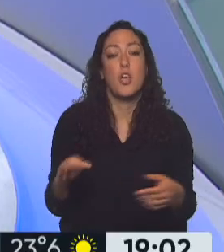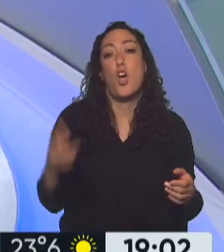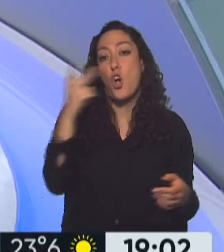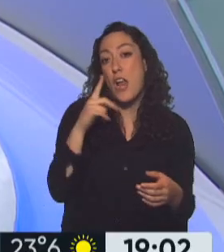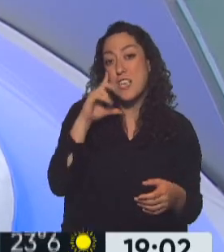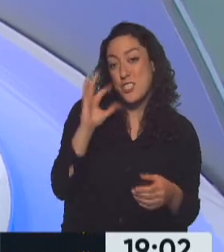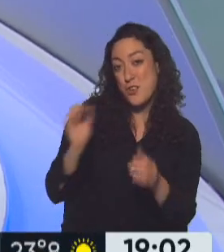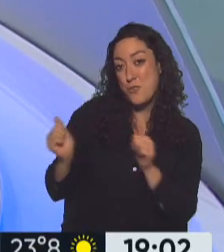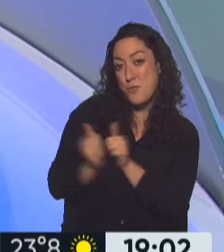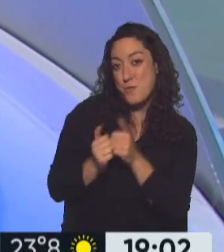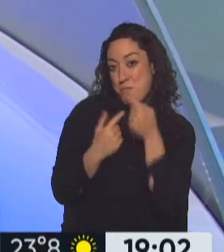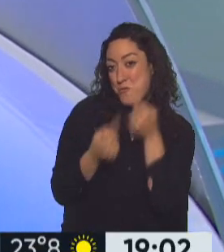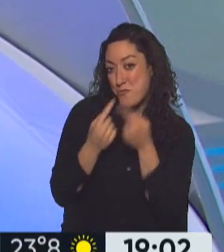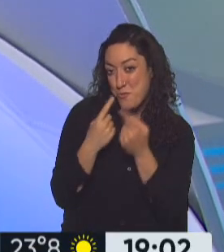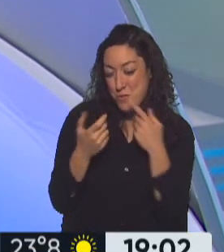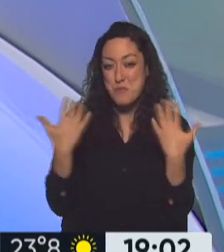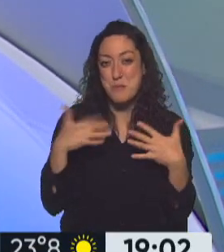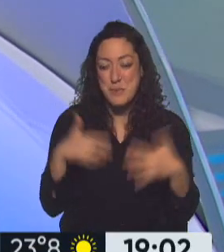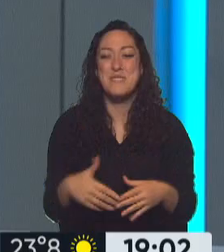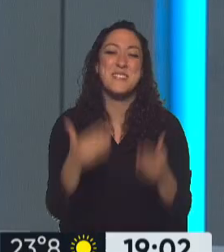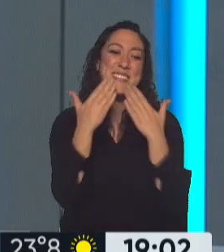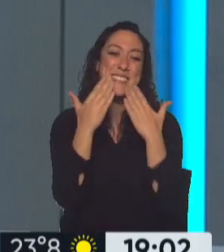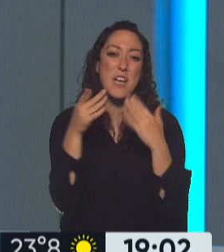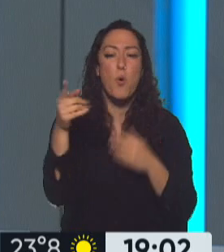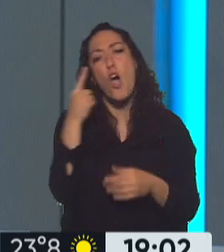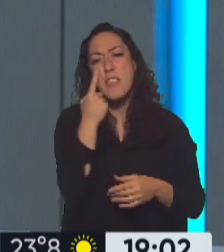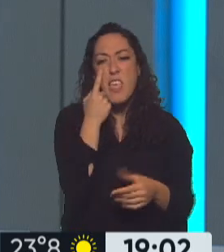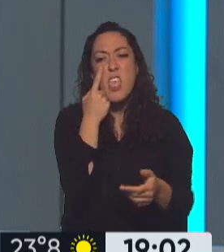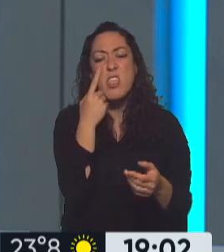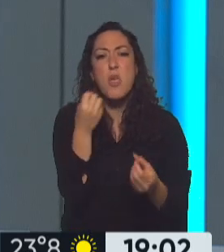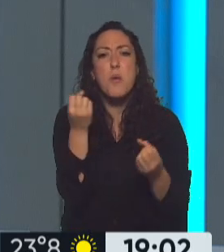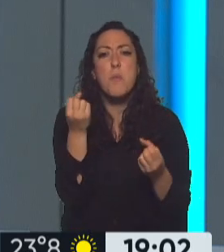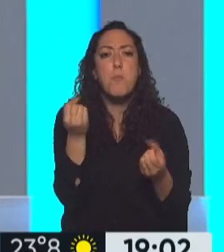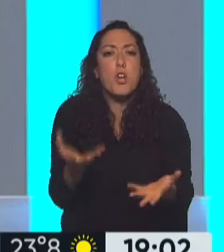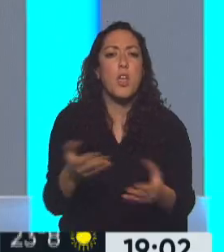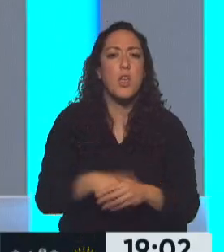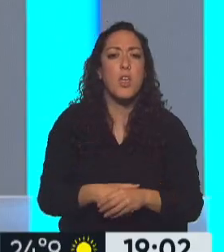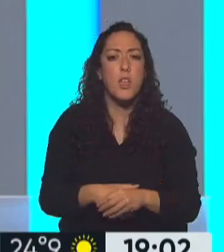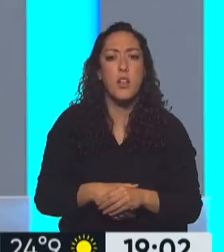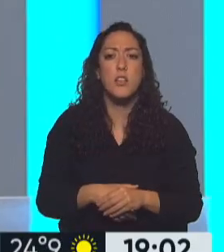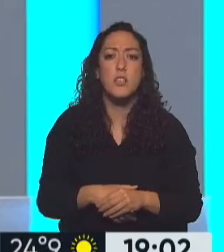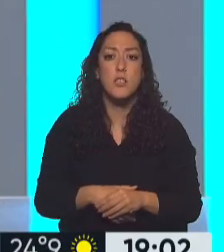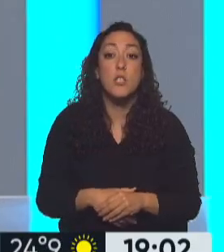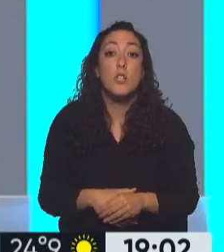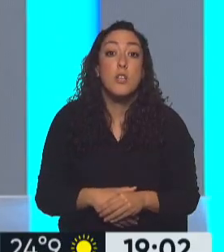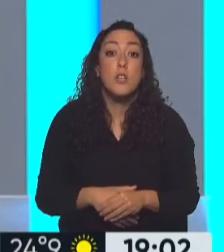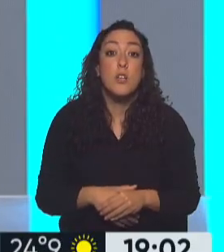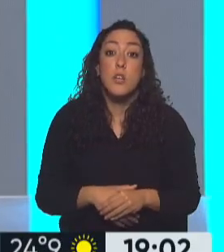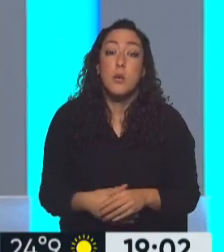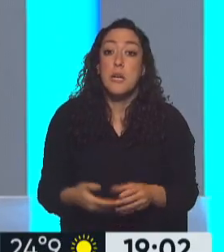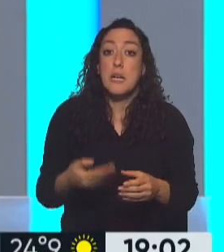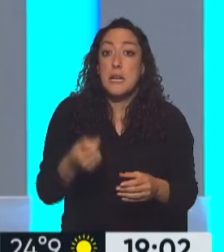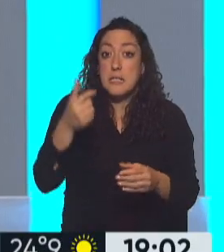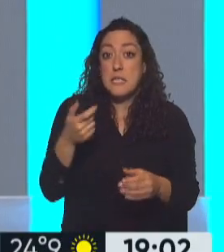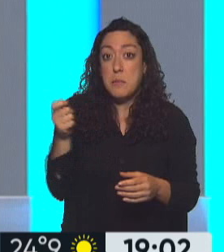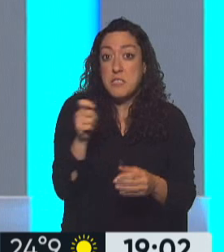preguntas para hacerte qué tal orcio Muchas gracias por qué sos intendente de tu pueblo Bueno ya estoy dejando de serlo a